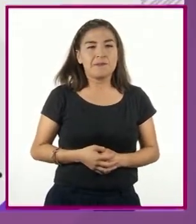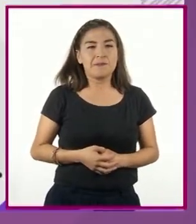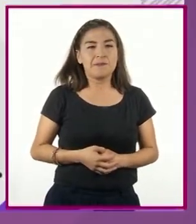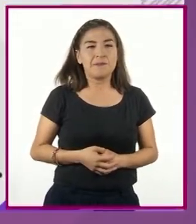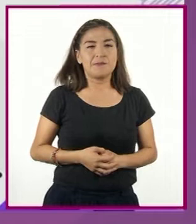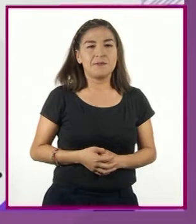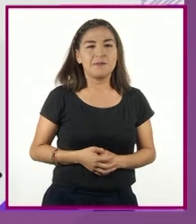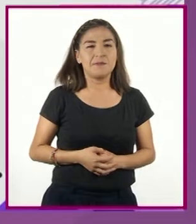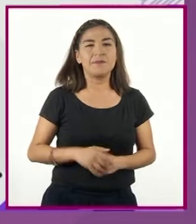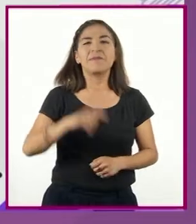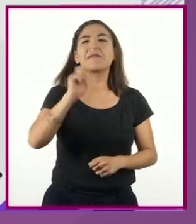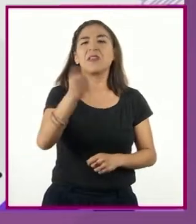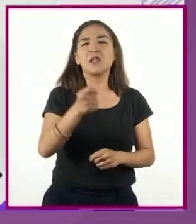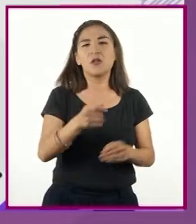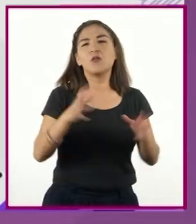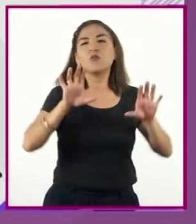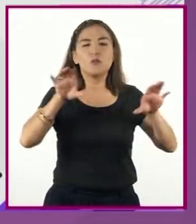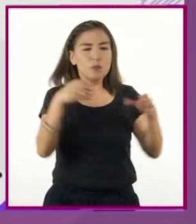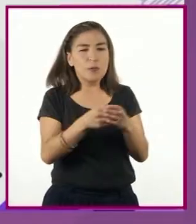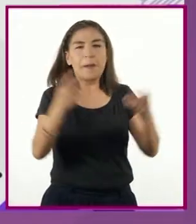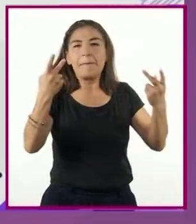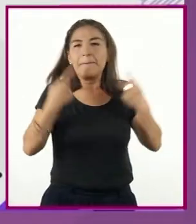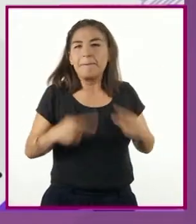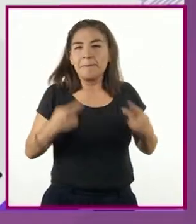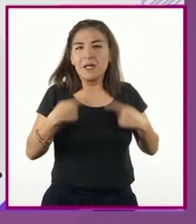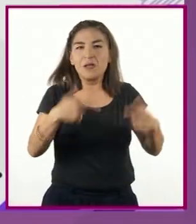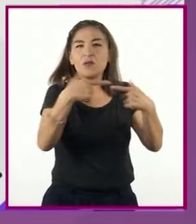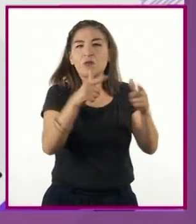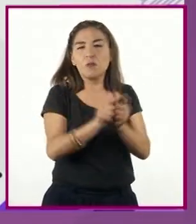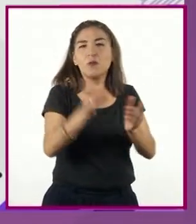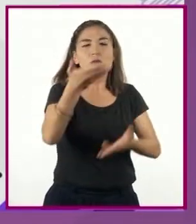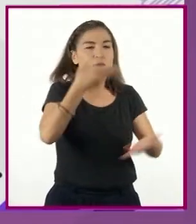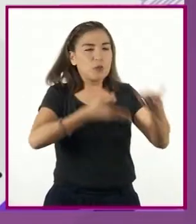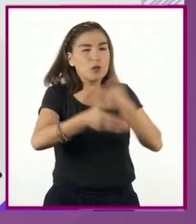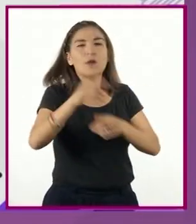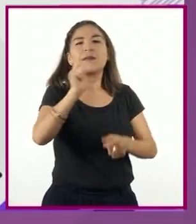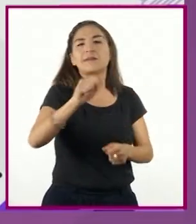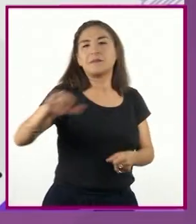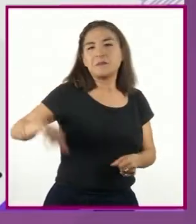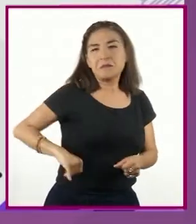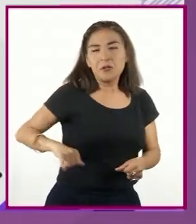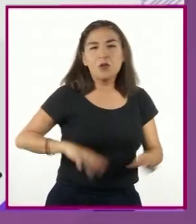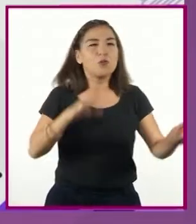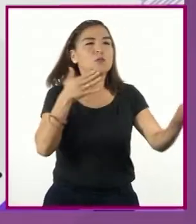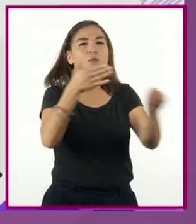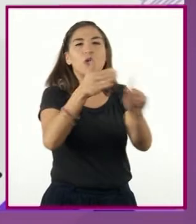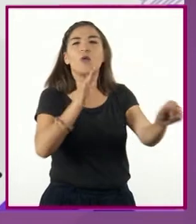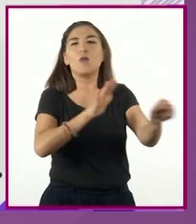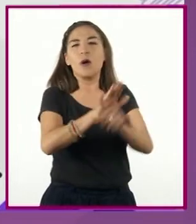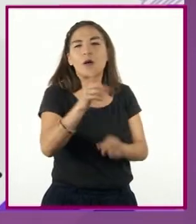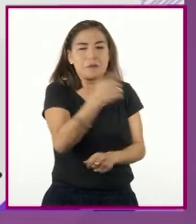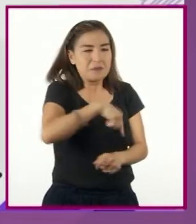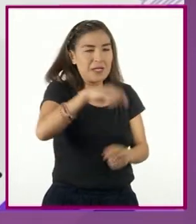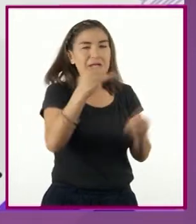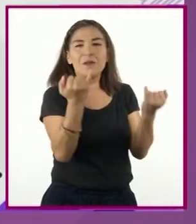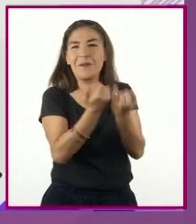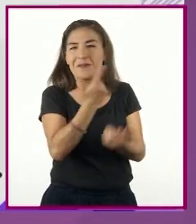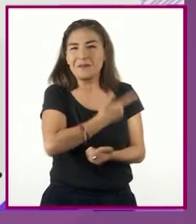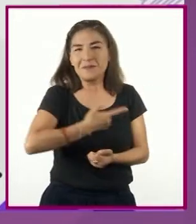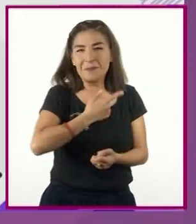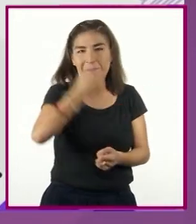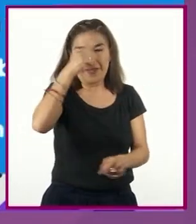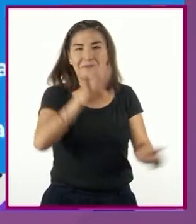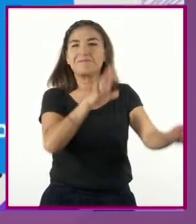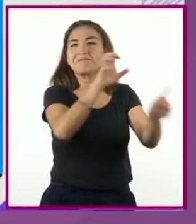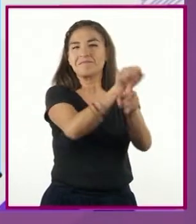Un grupo social es el conjunto de personas que comparten un interés u objetivo en común e interactúan para